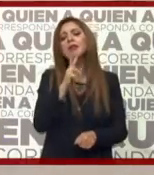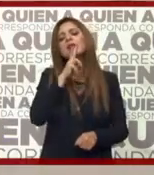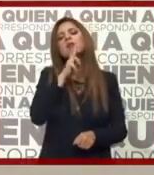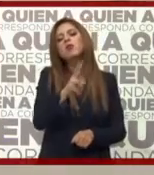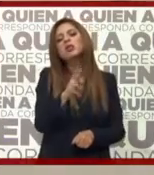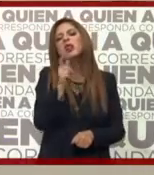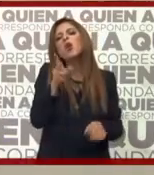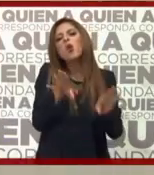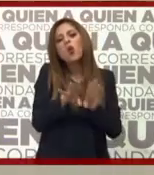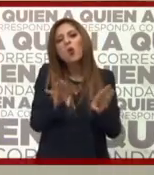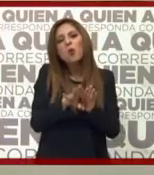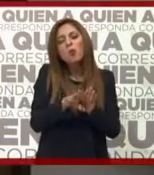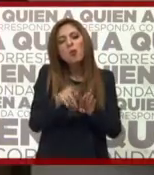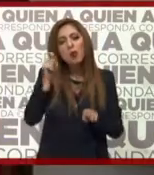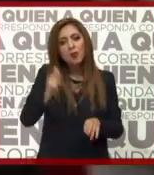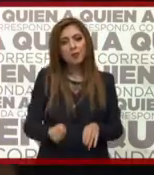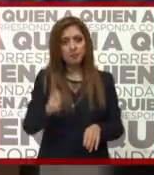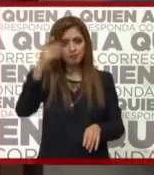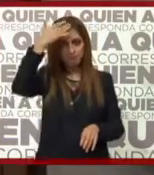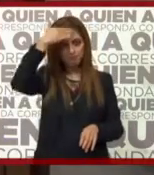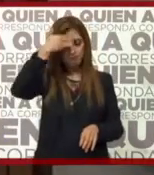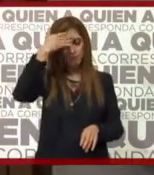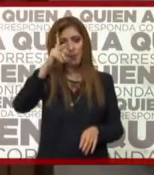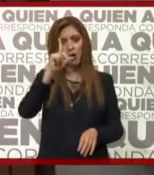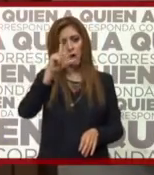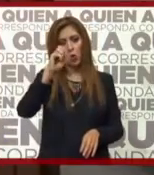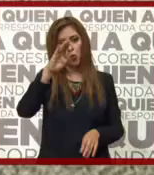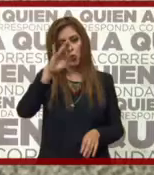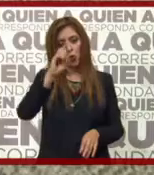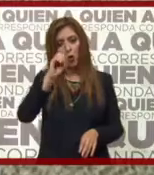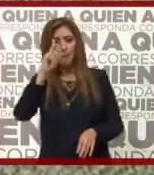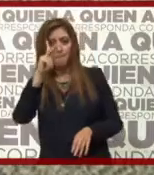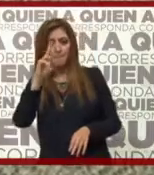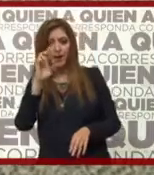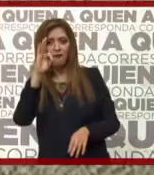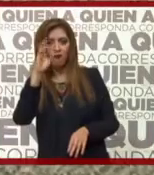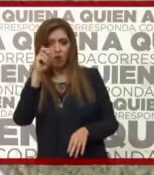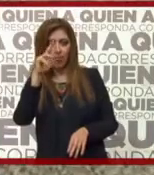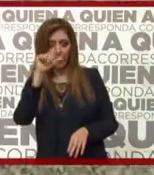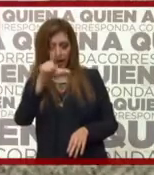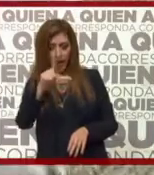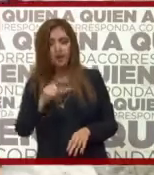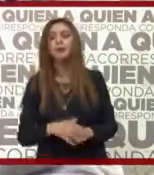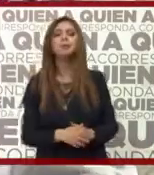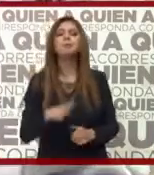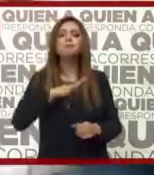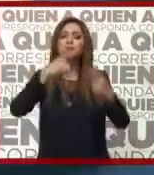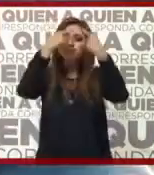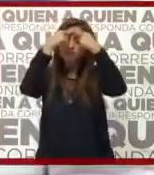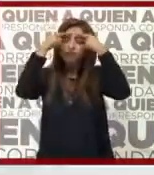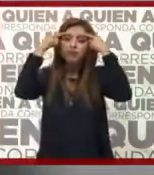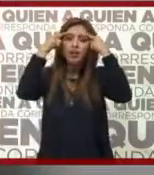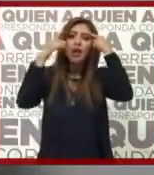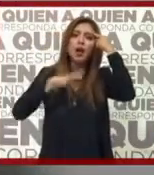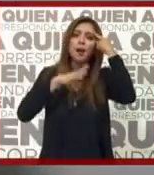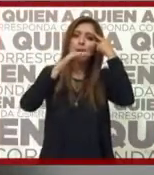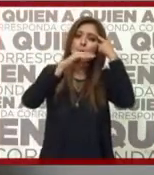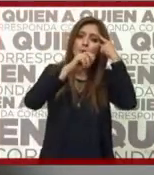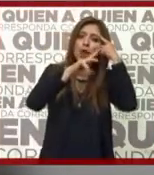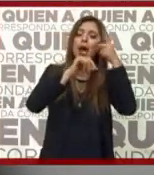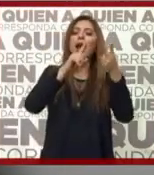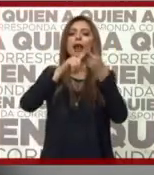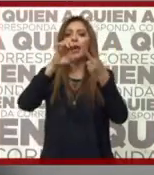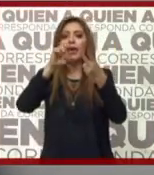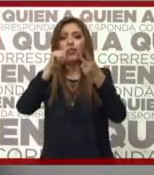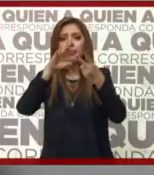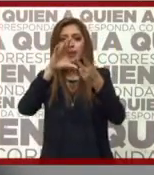encuentre en su lóbulo prefrontal que esta parte de enfrente que son 50 digamos la moral la ética los valores las normas